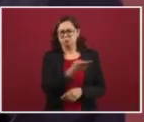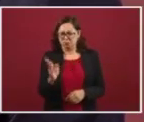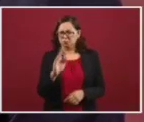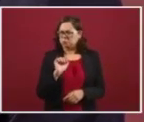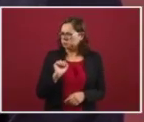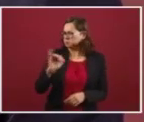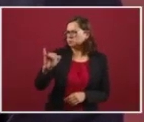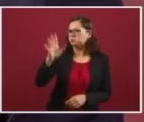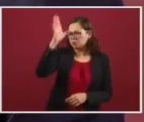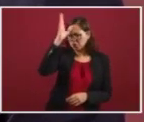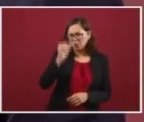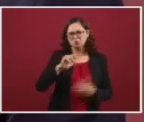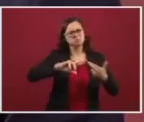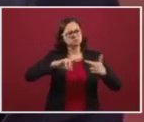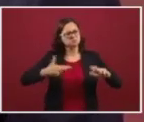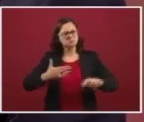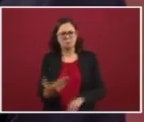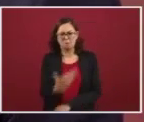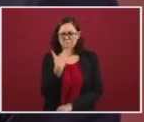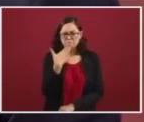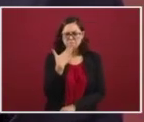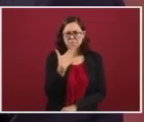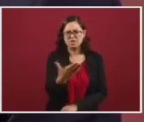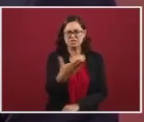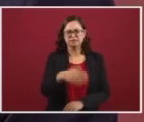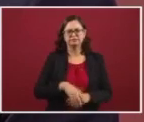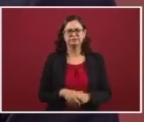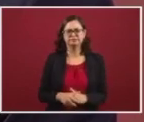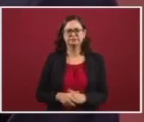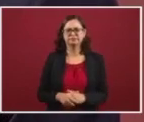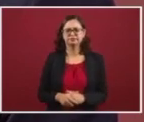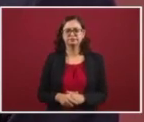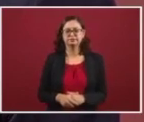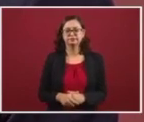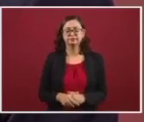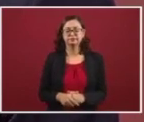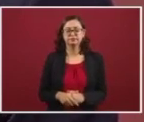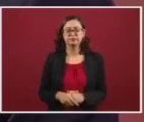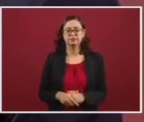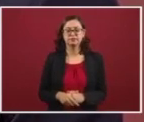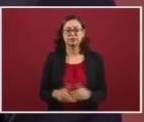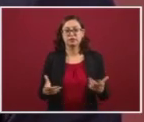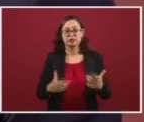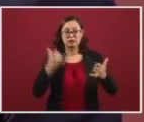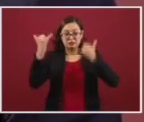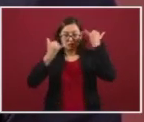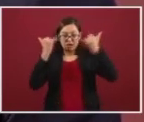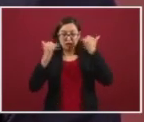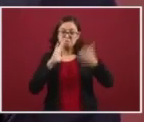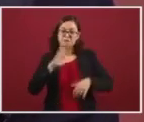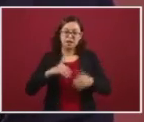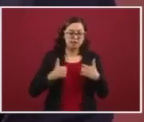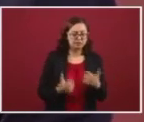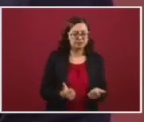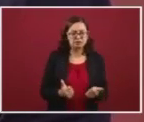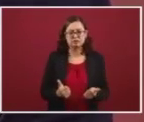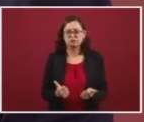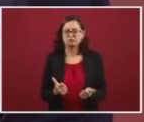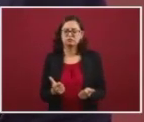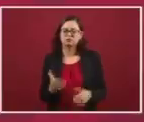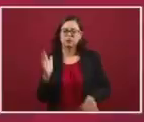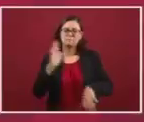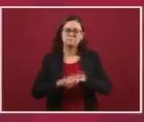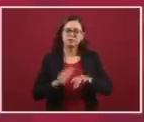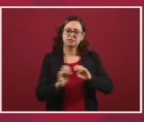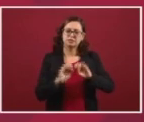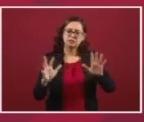relación. Y para que no haya malos entendidos y conjeturas, lo mejor es definir las